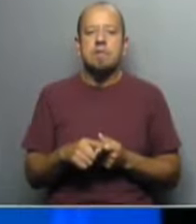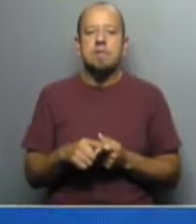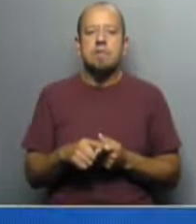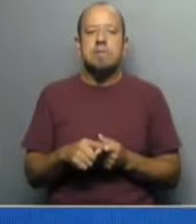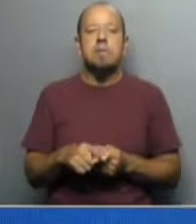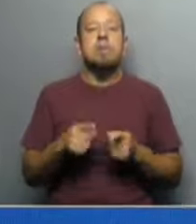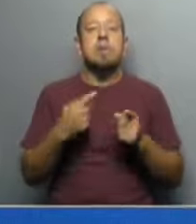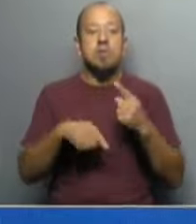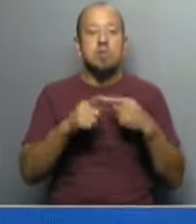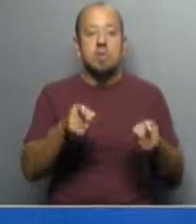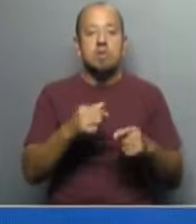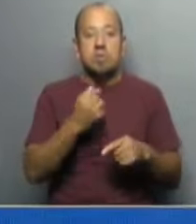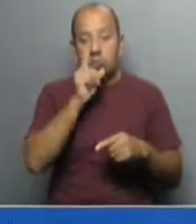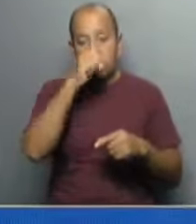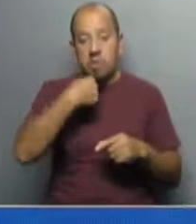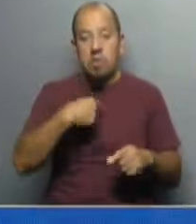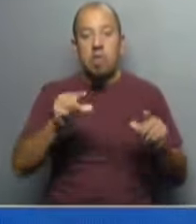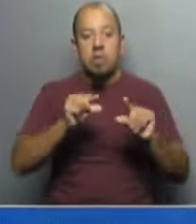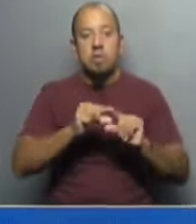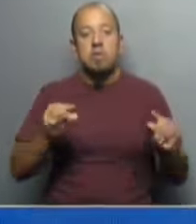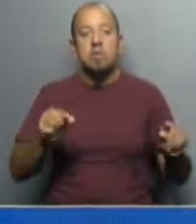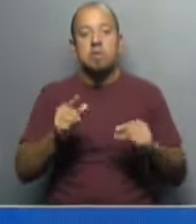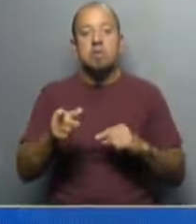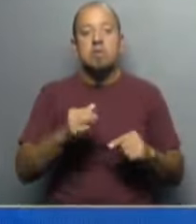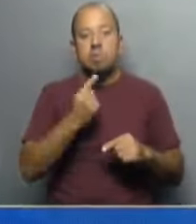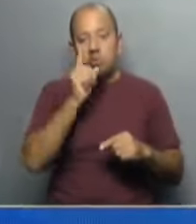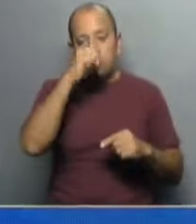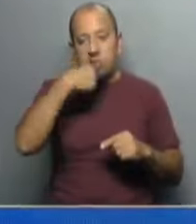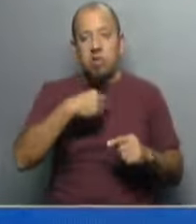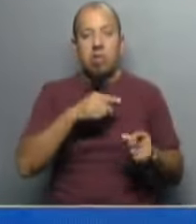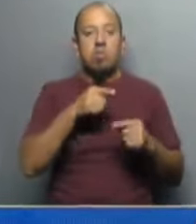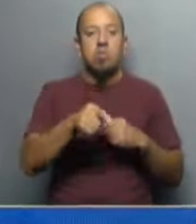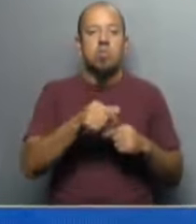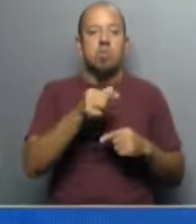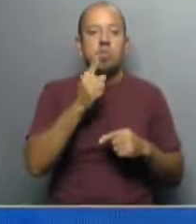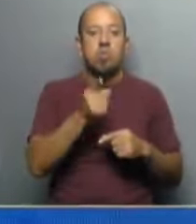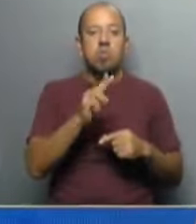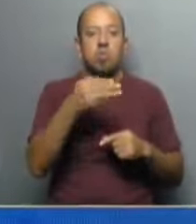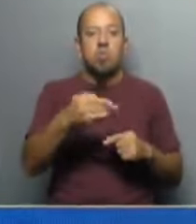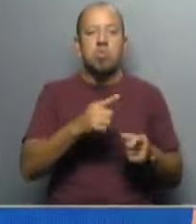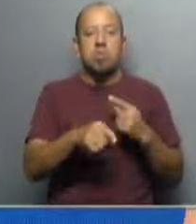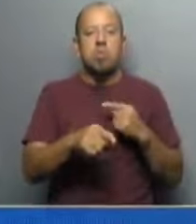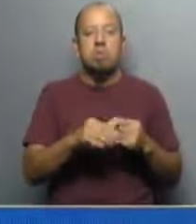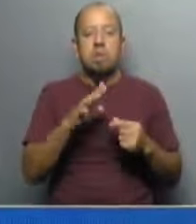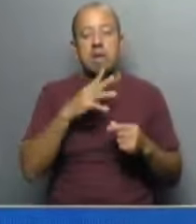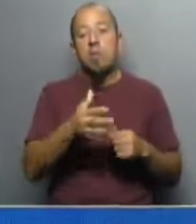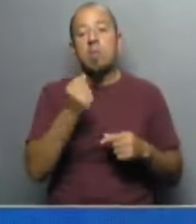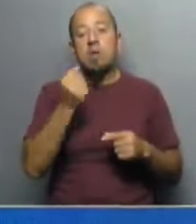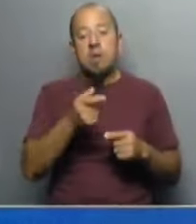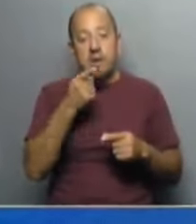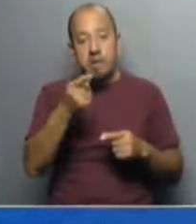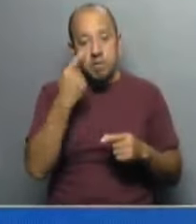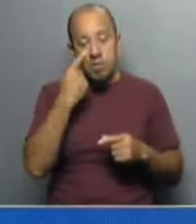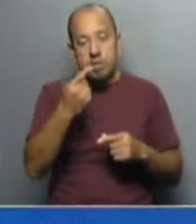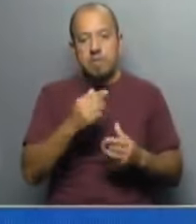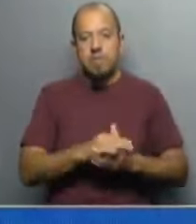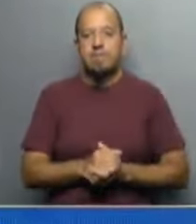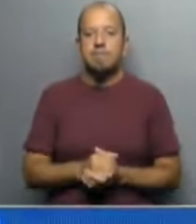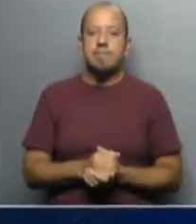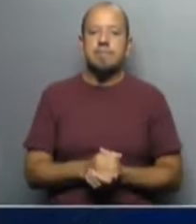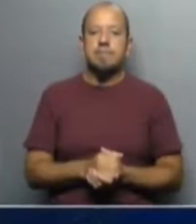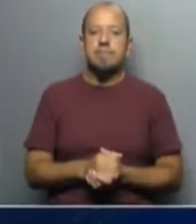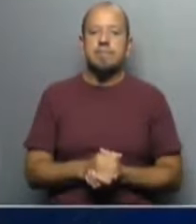si entran en montevideo.gu.uy, es una página muy intuitiva, muy amable para que naveguen y encuentren lo que precisan.